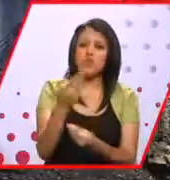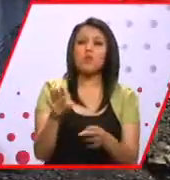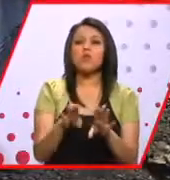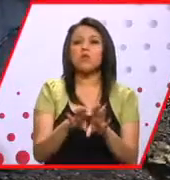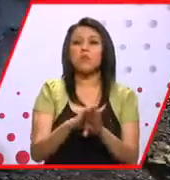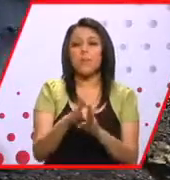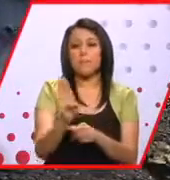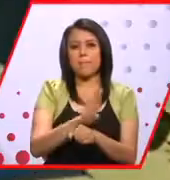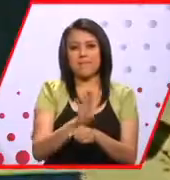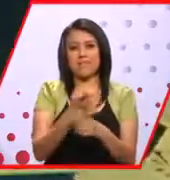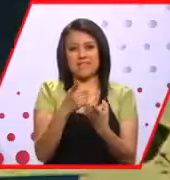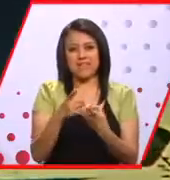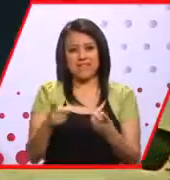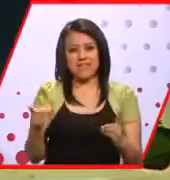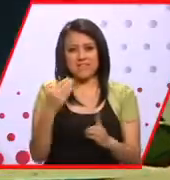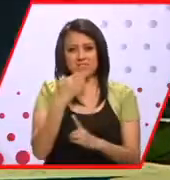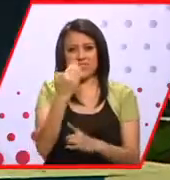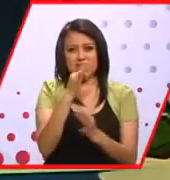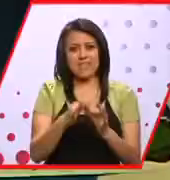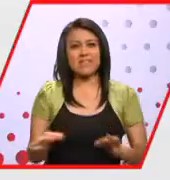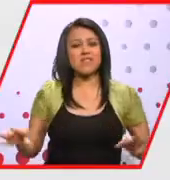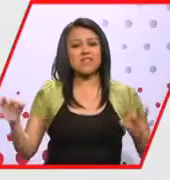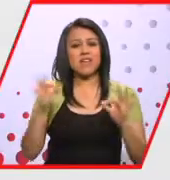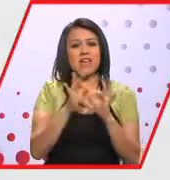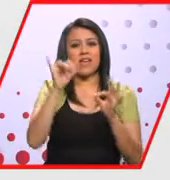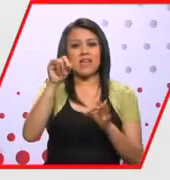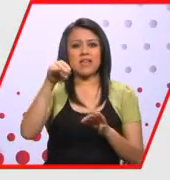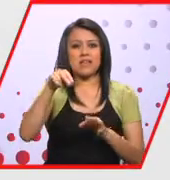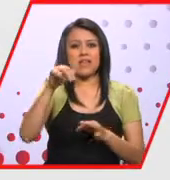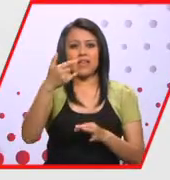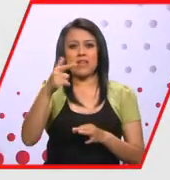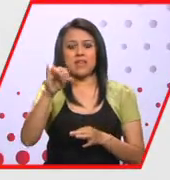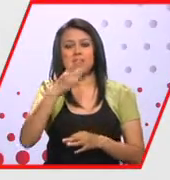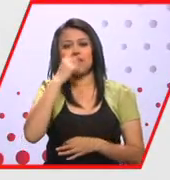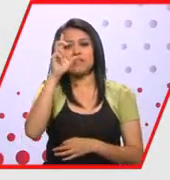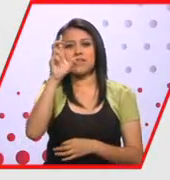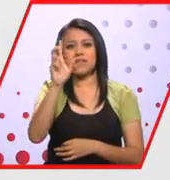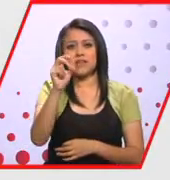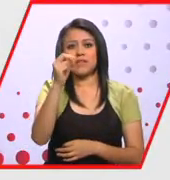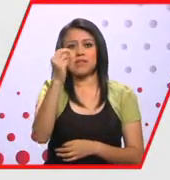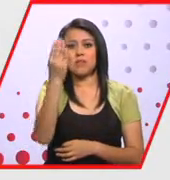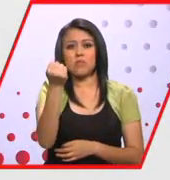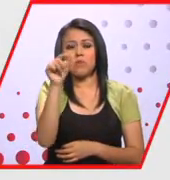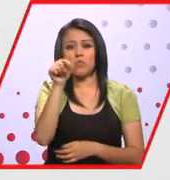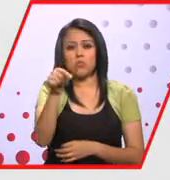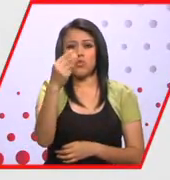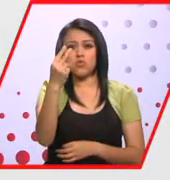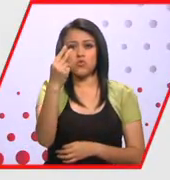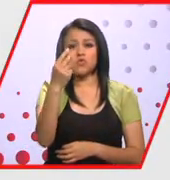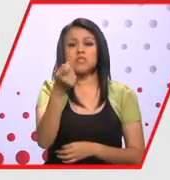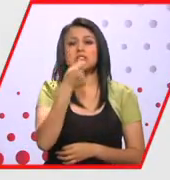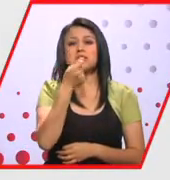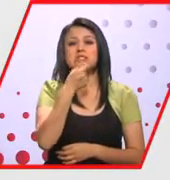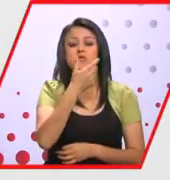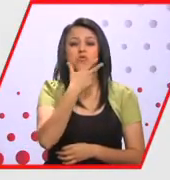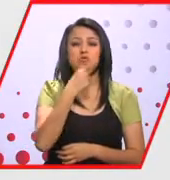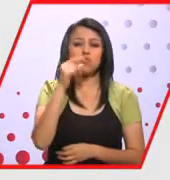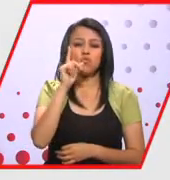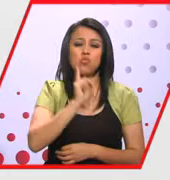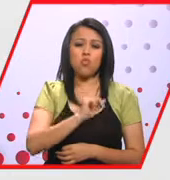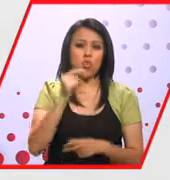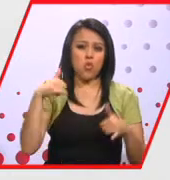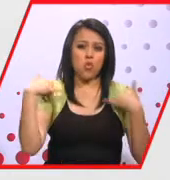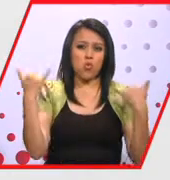su bienestar y desarrollo. Estas son cifras del INEGI. En México residen 39.2 millones de niñas, niños y adolescentes de 0